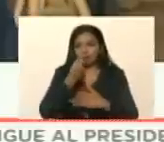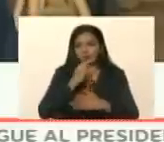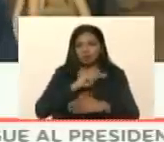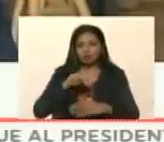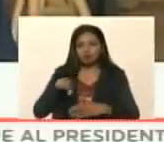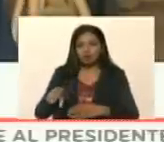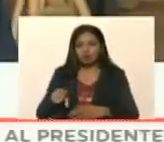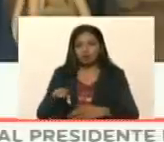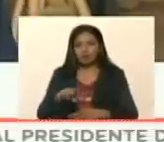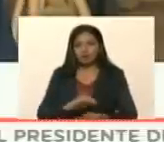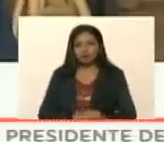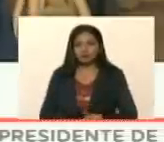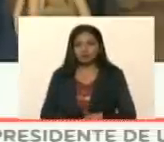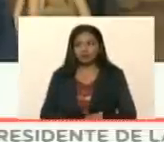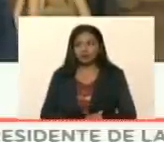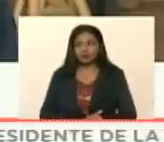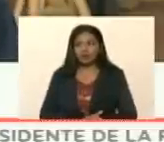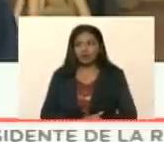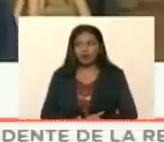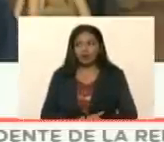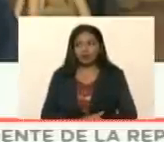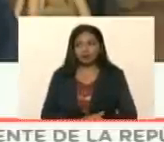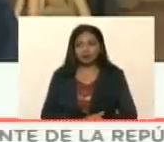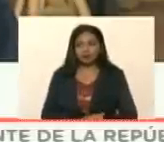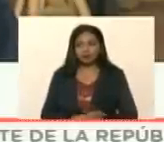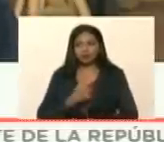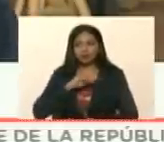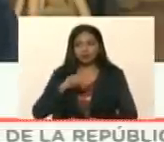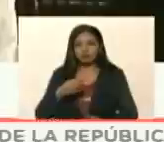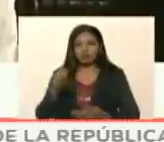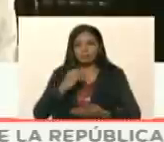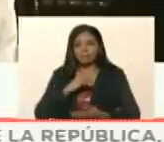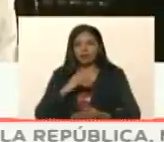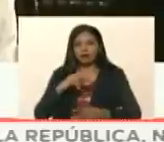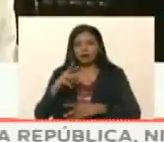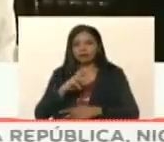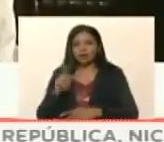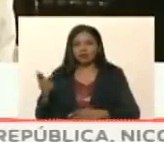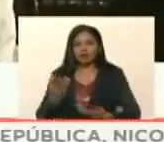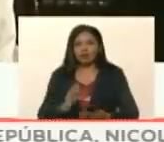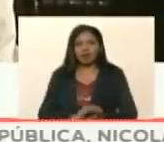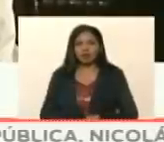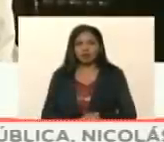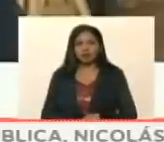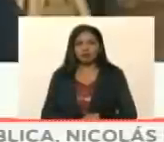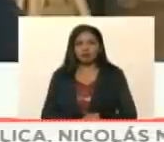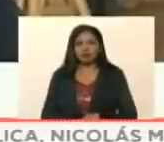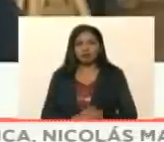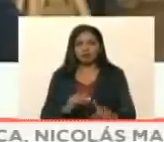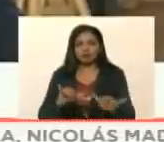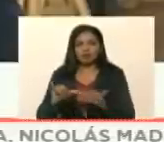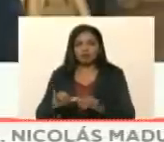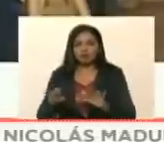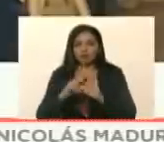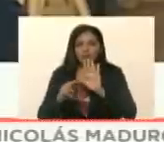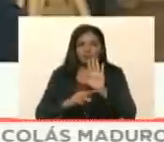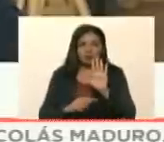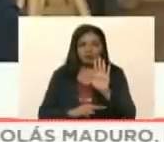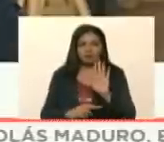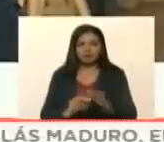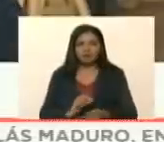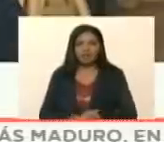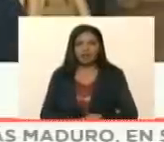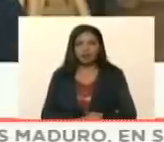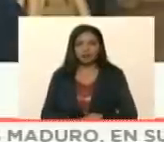país, elemento fundamental de la agenda económica bolivariana. Agenda económica bolivariana,